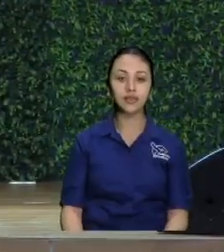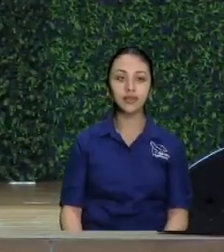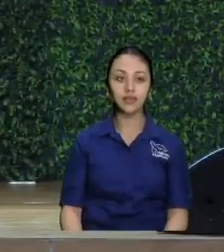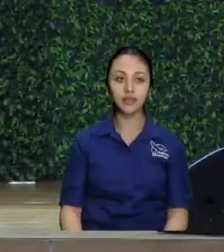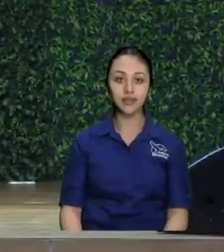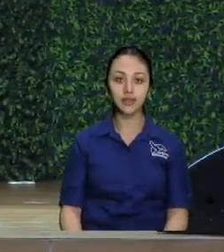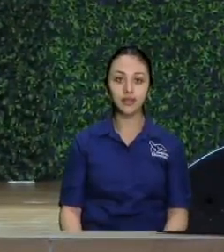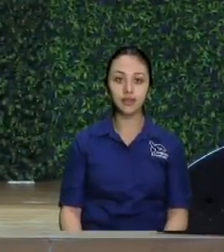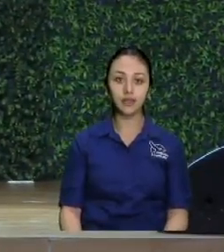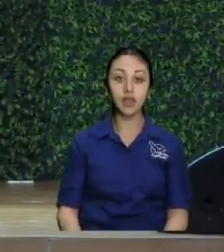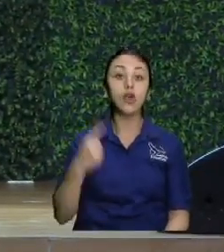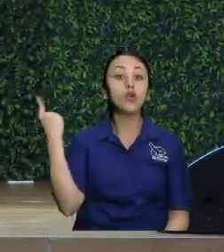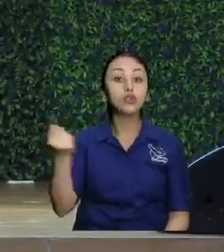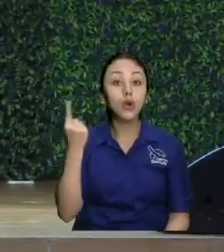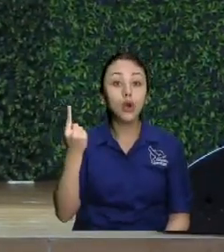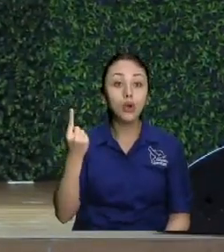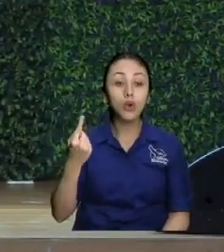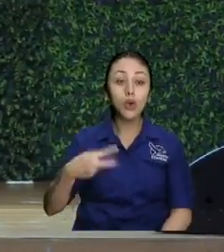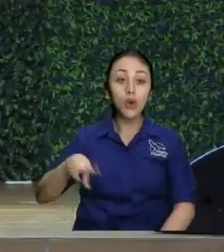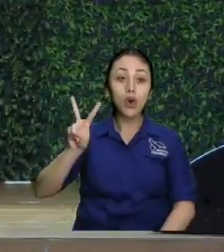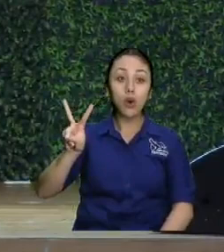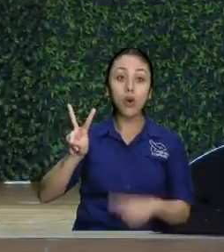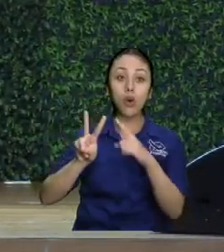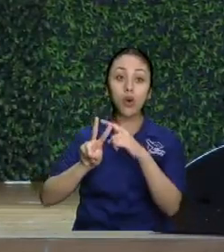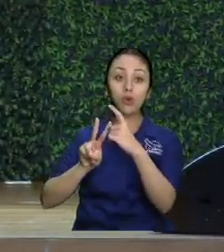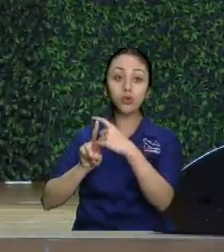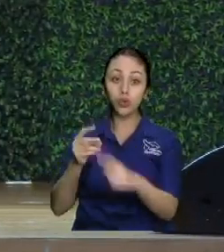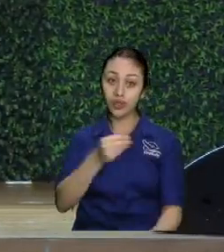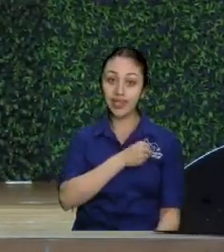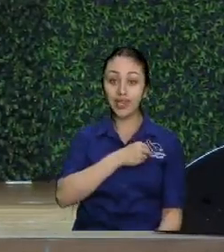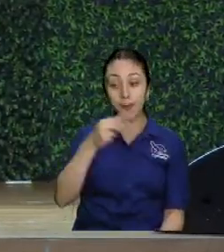A menos que los dos quieran verla.